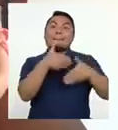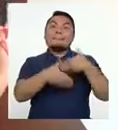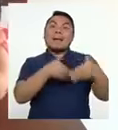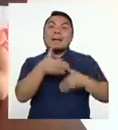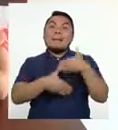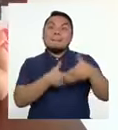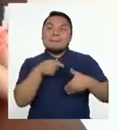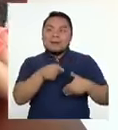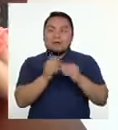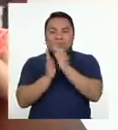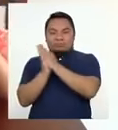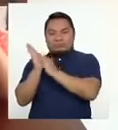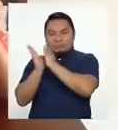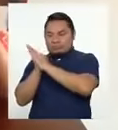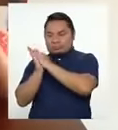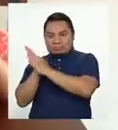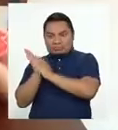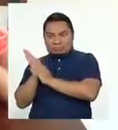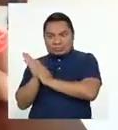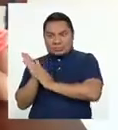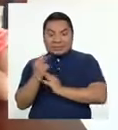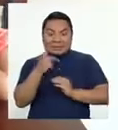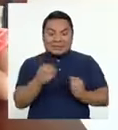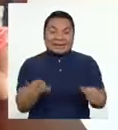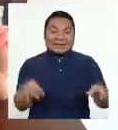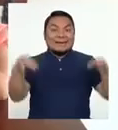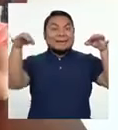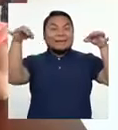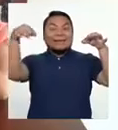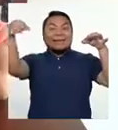¡Y miren cómo quedó!